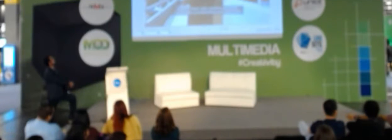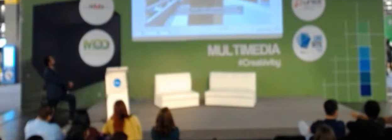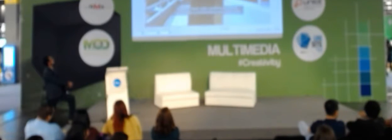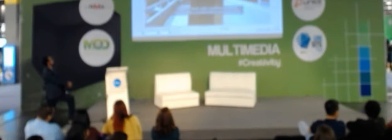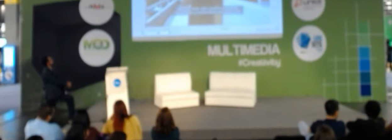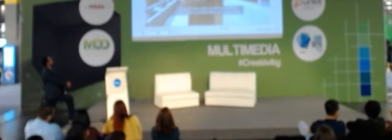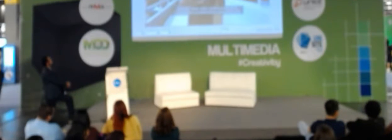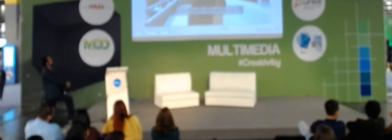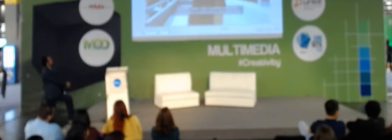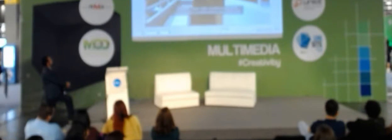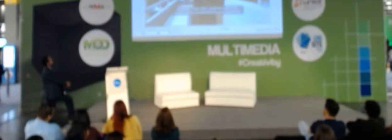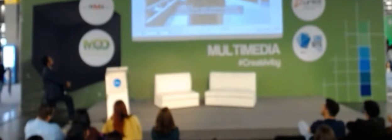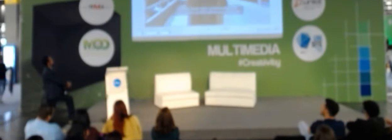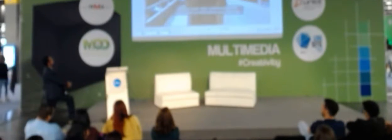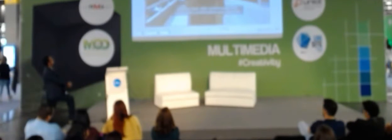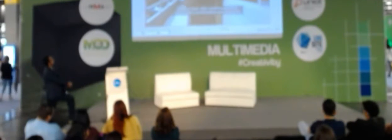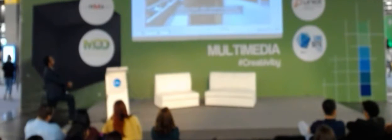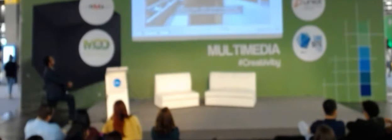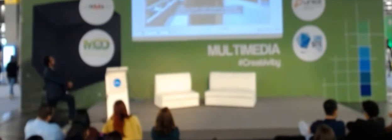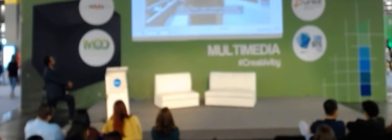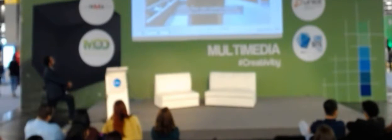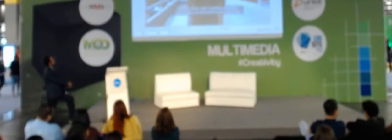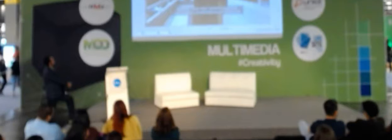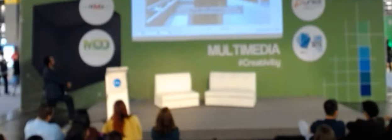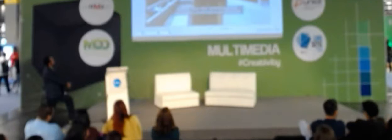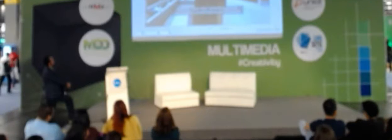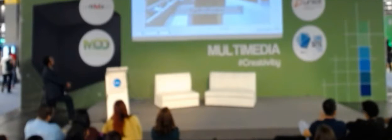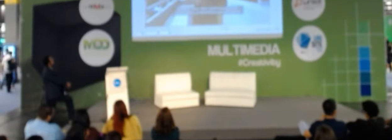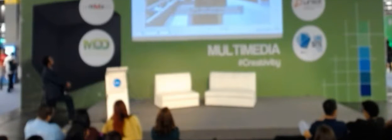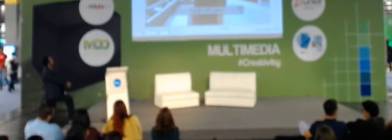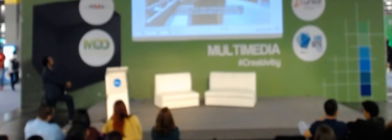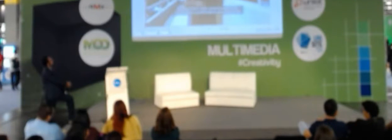y problemáticas para superarlas.